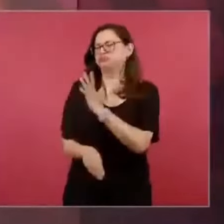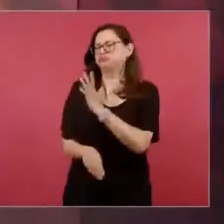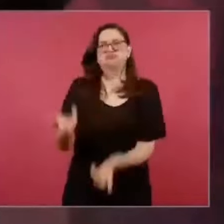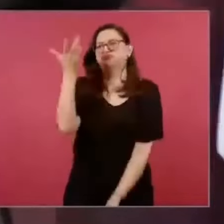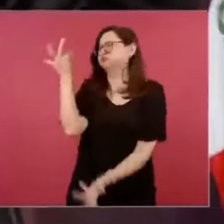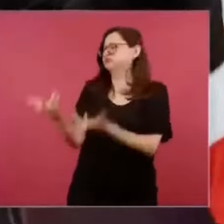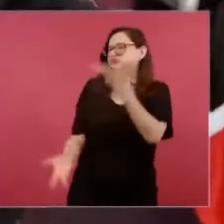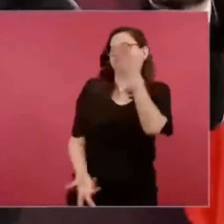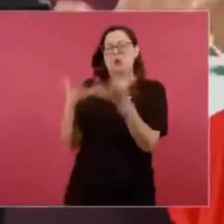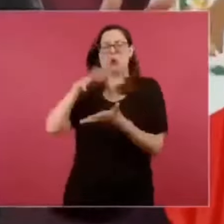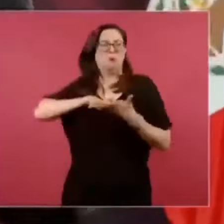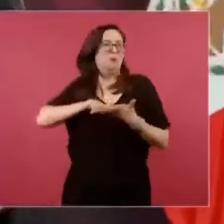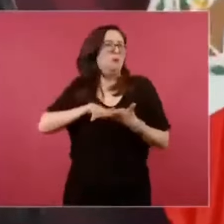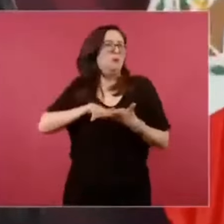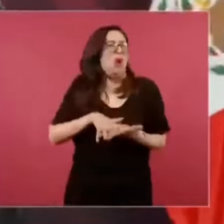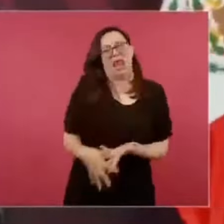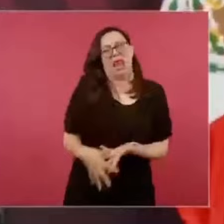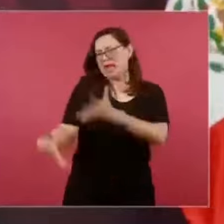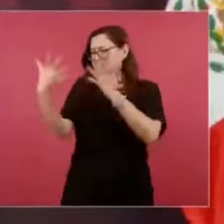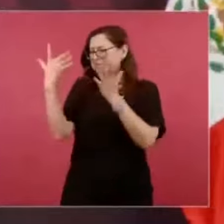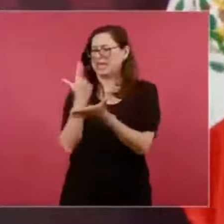de violencia,